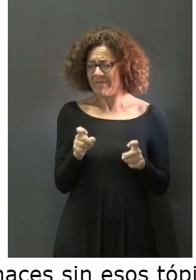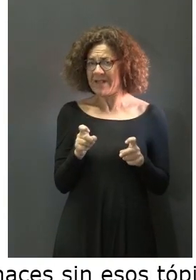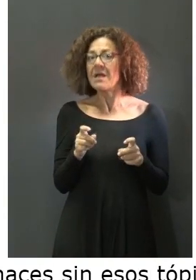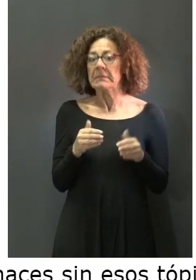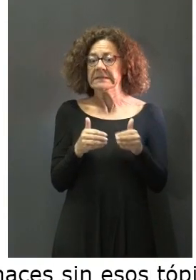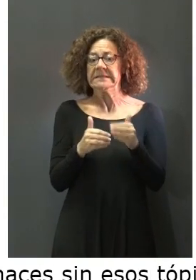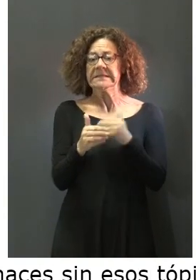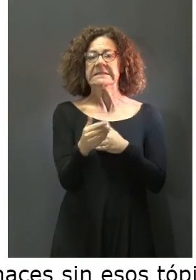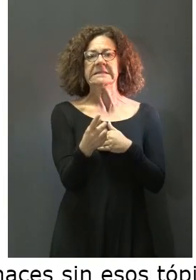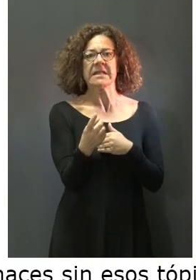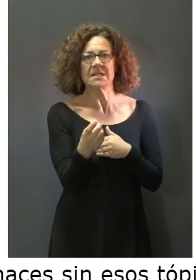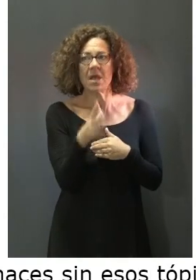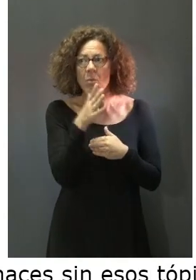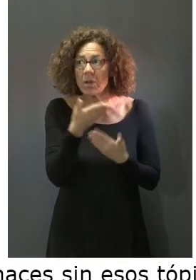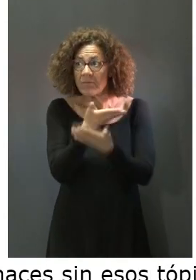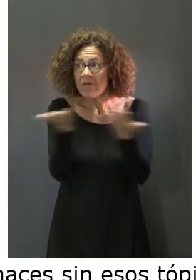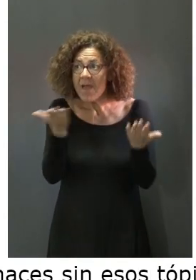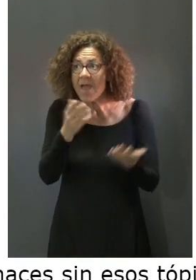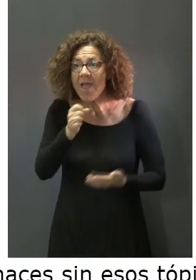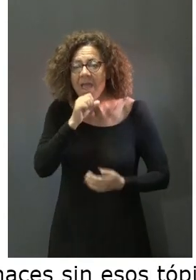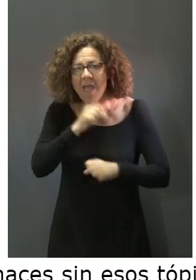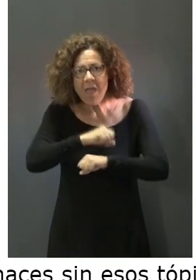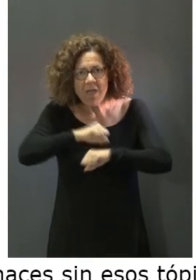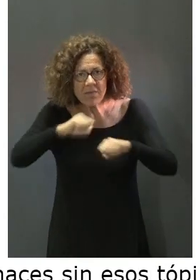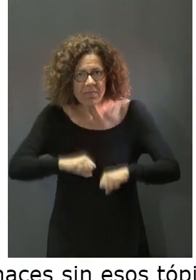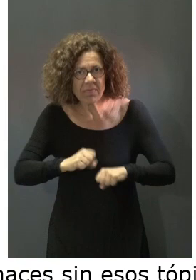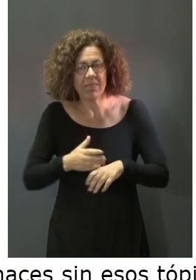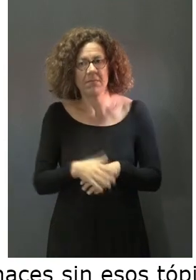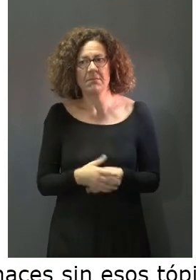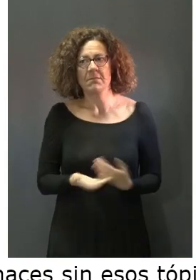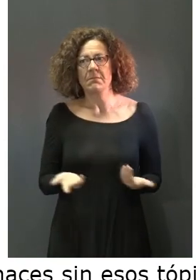va a necesitar, envejecemos, estamos